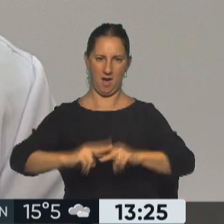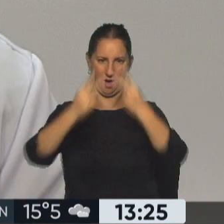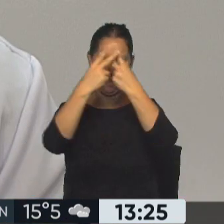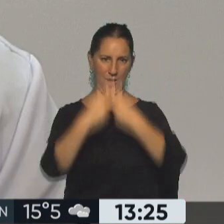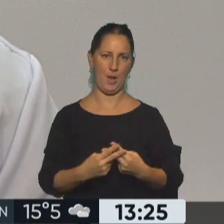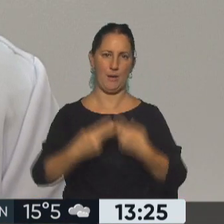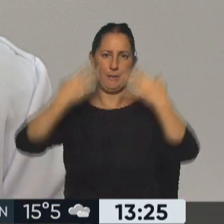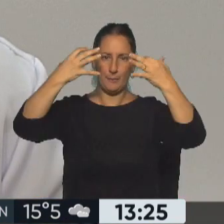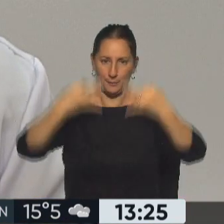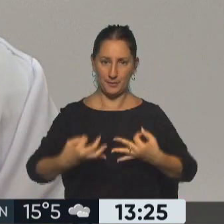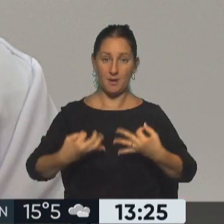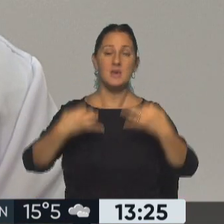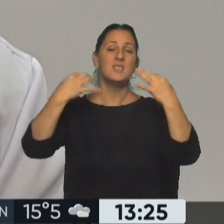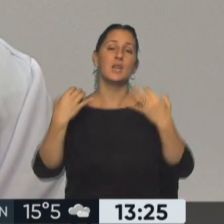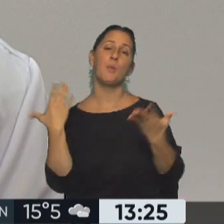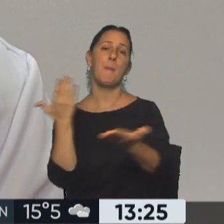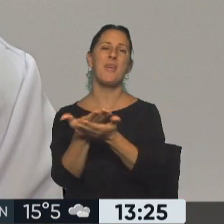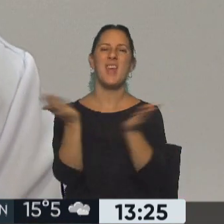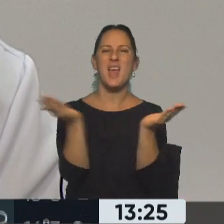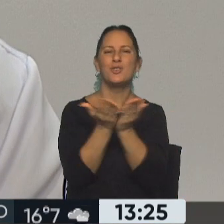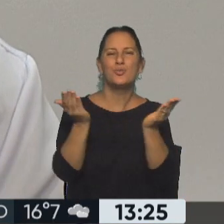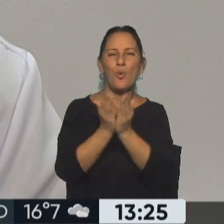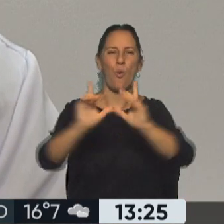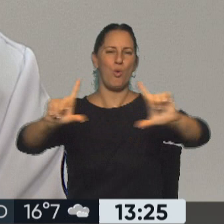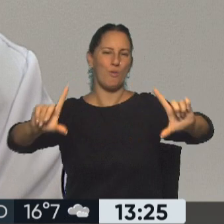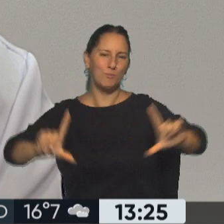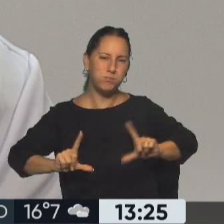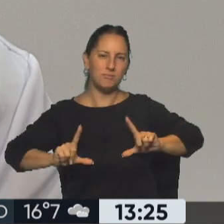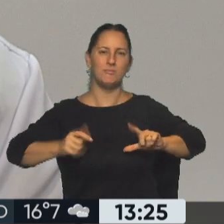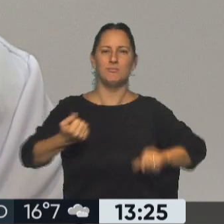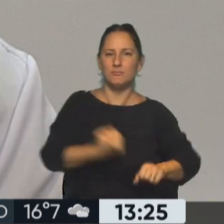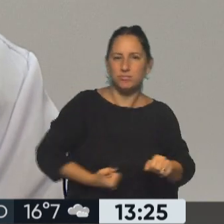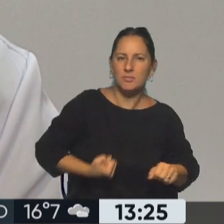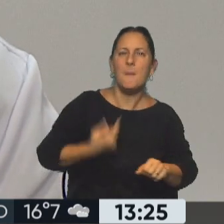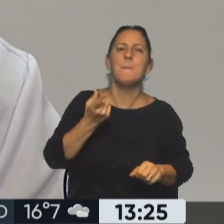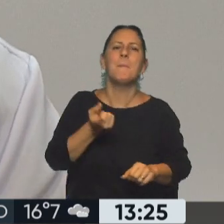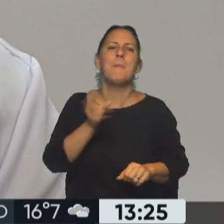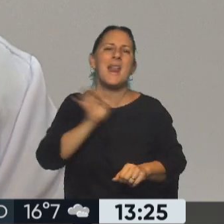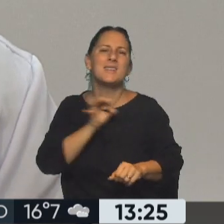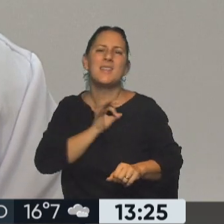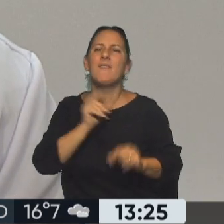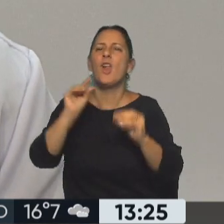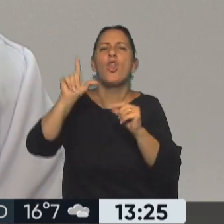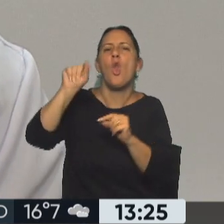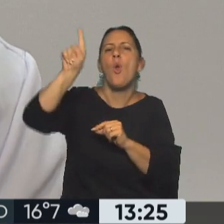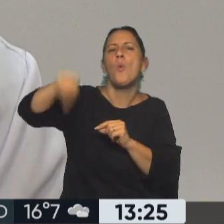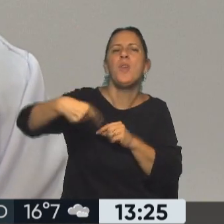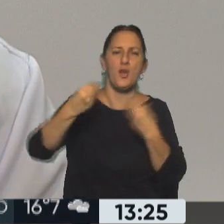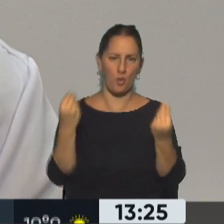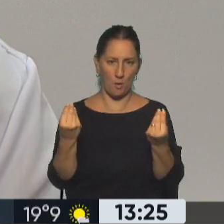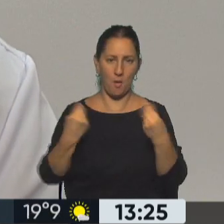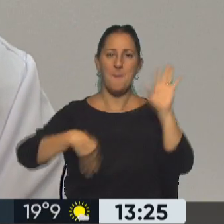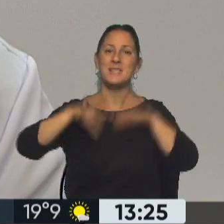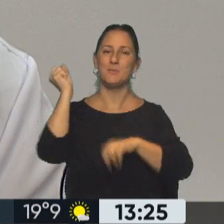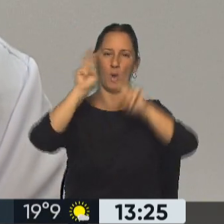Y seguramente le van a solicitar estudios para detectar Cuál es el origen del dolor el examen físico siempre es lo